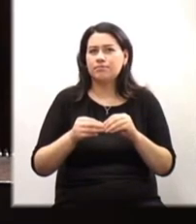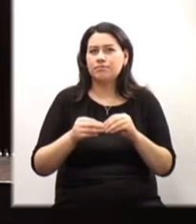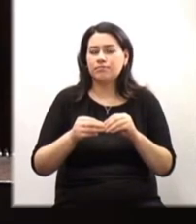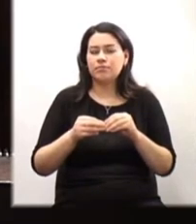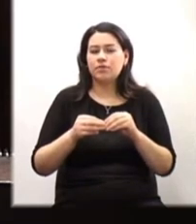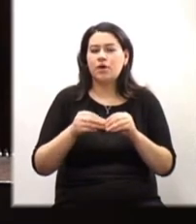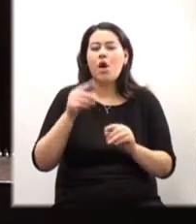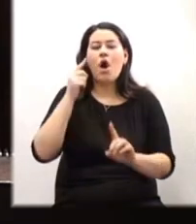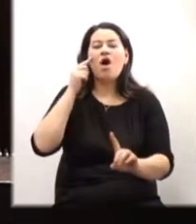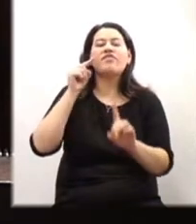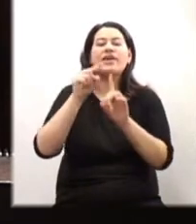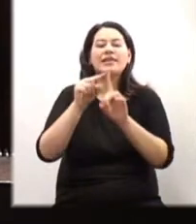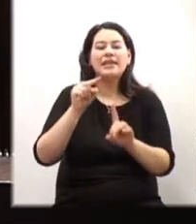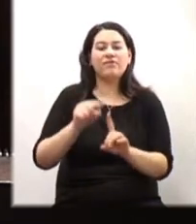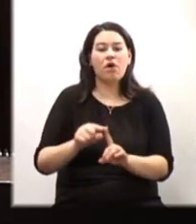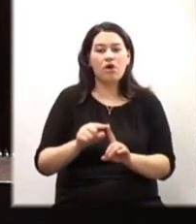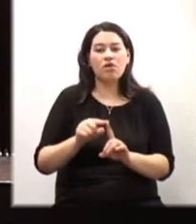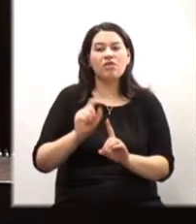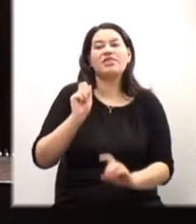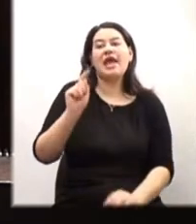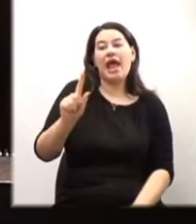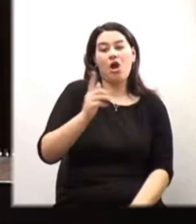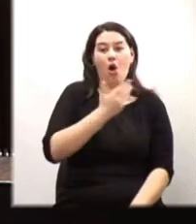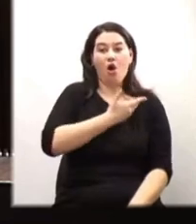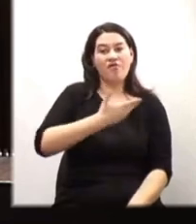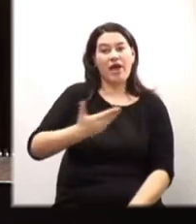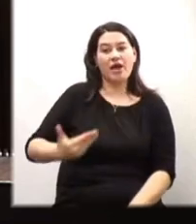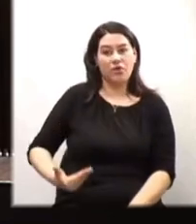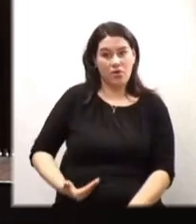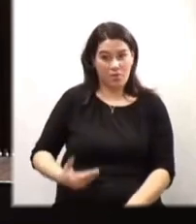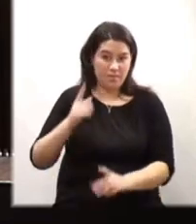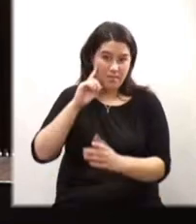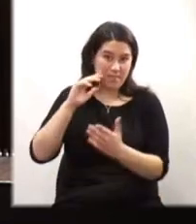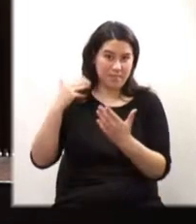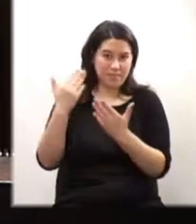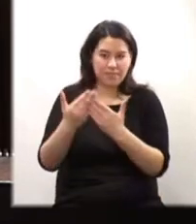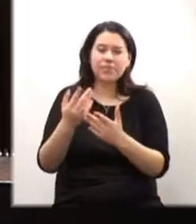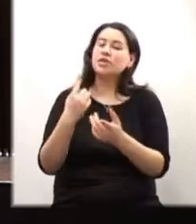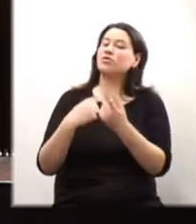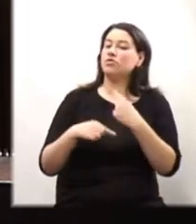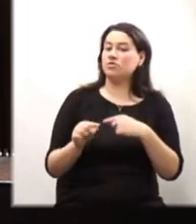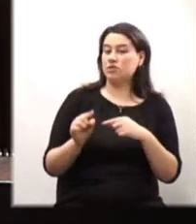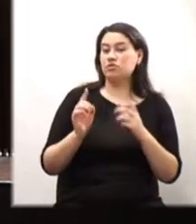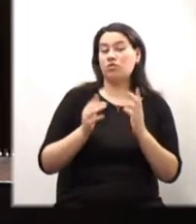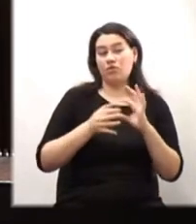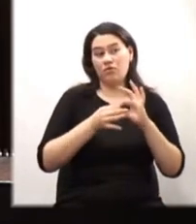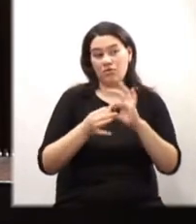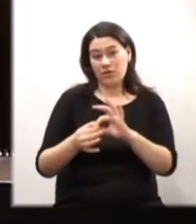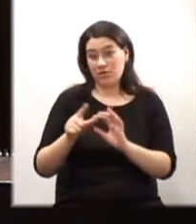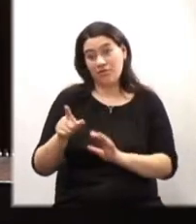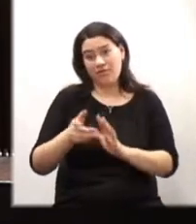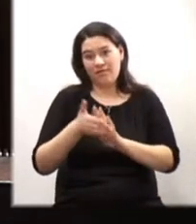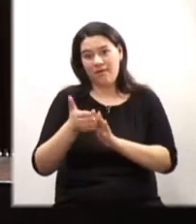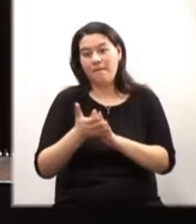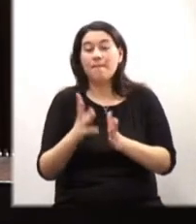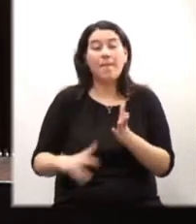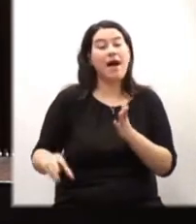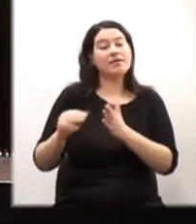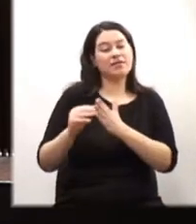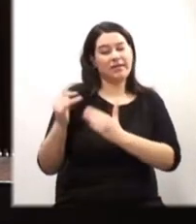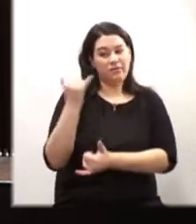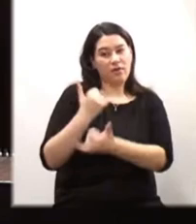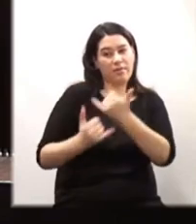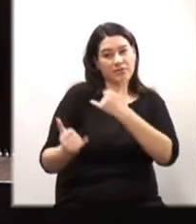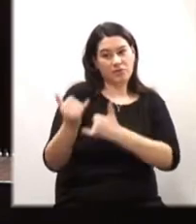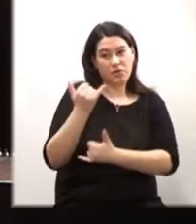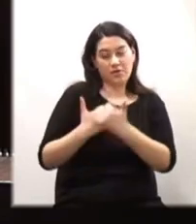propios objetivos que el gobierno se planteó, y entonces yo lo voy a hacer a la luz de eso y a la luz de la información que